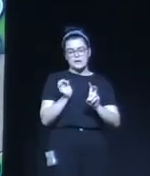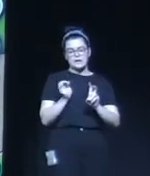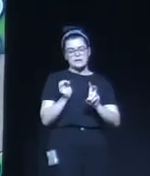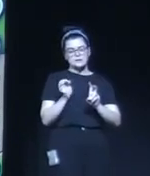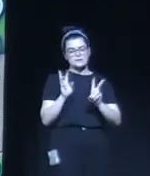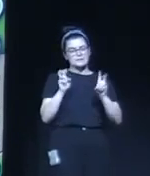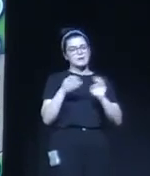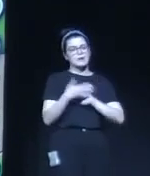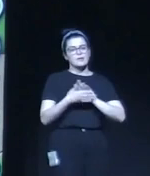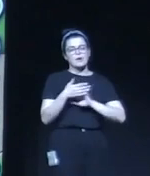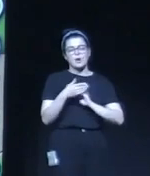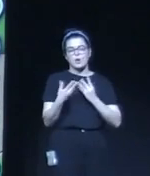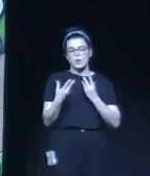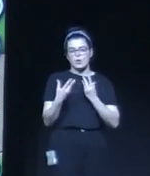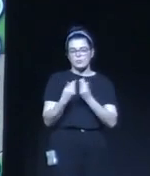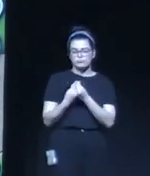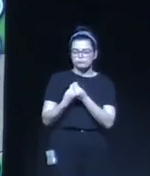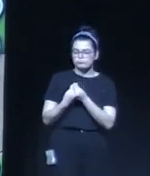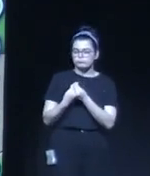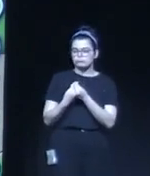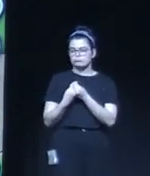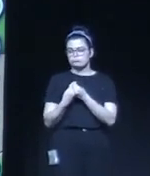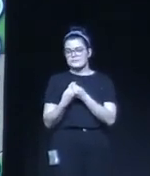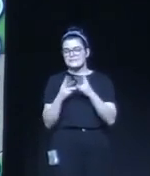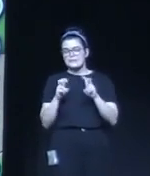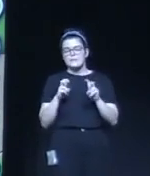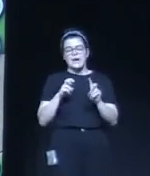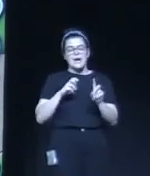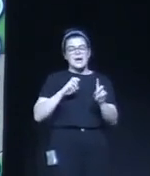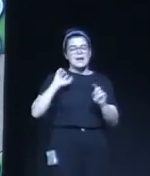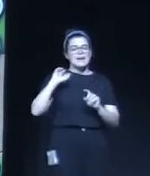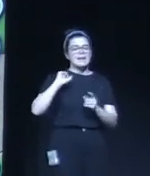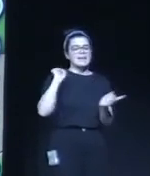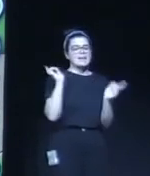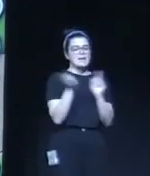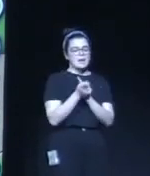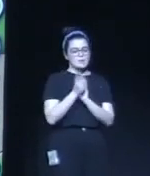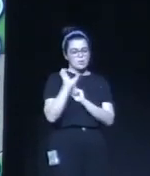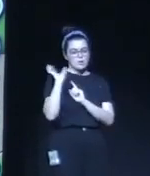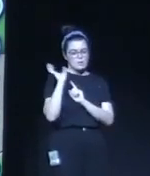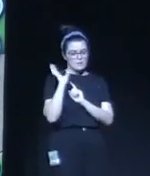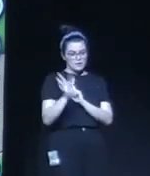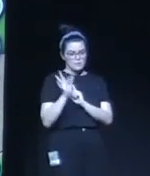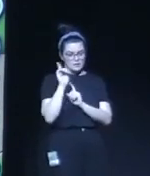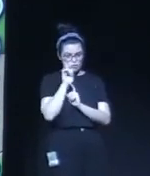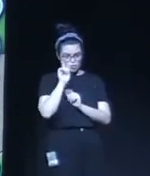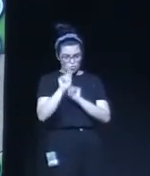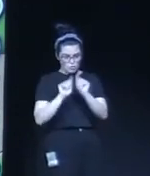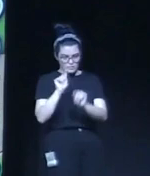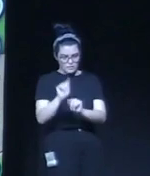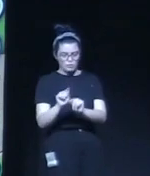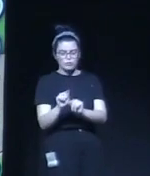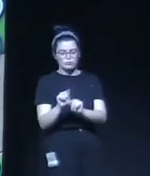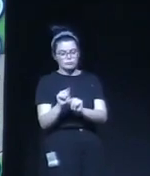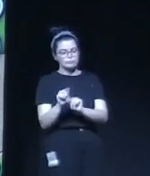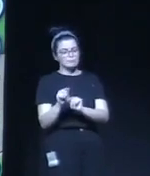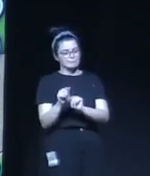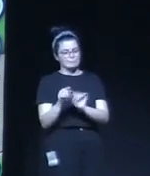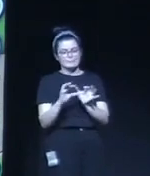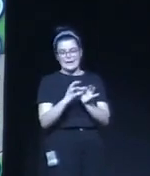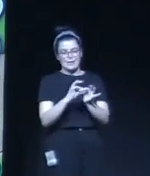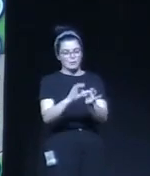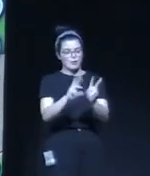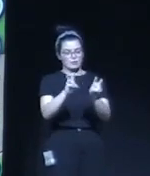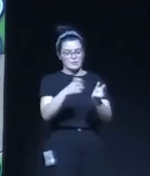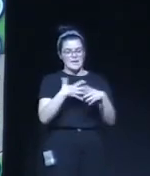que en cuanto al cambio climático y la contaminación está muy, muy relacionado con el tema de la salud, ¿no?